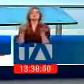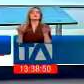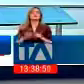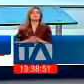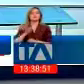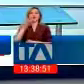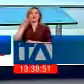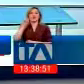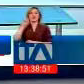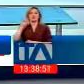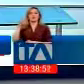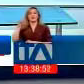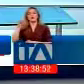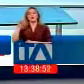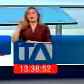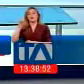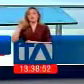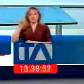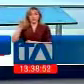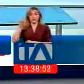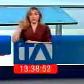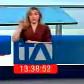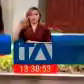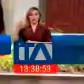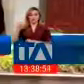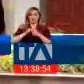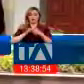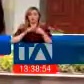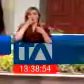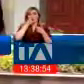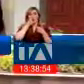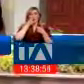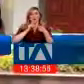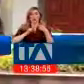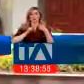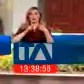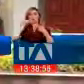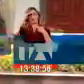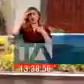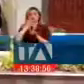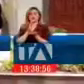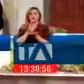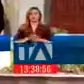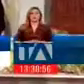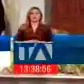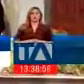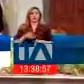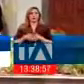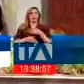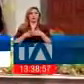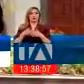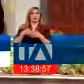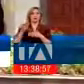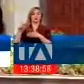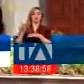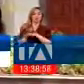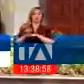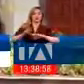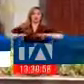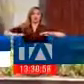casos de Daniel Mendoza, Bucaram e Ispol. Han utilizado sus procesos penales, sus